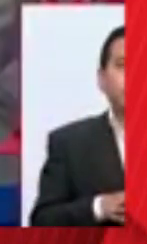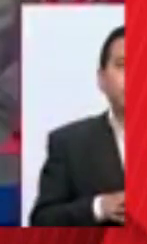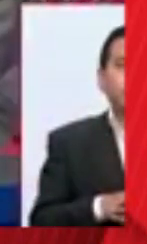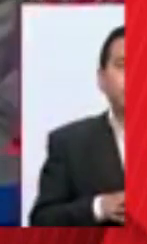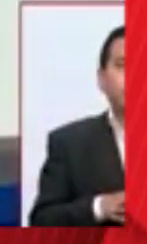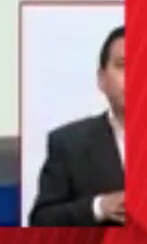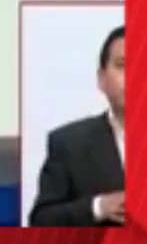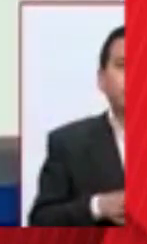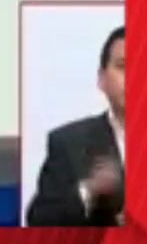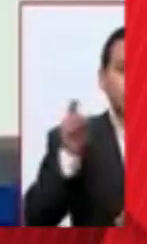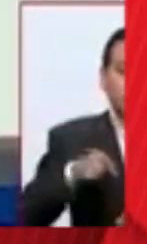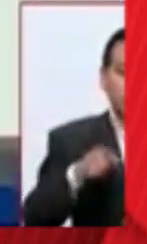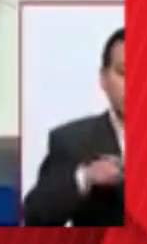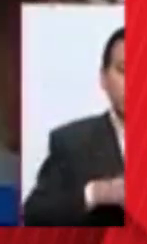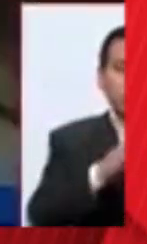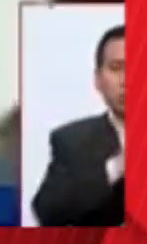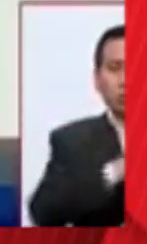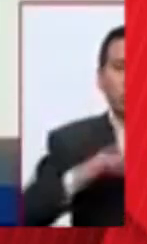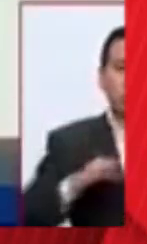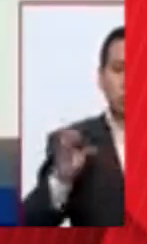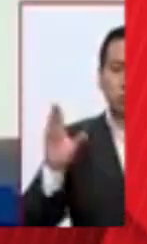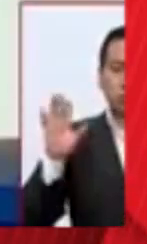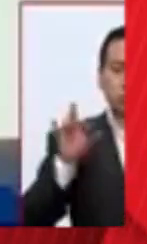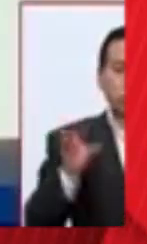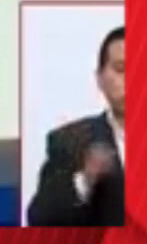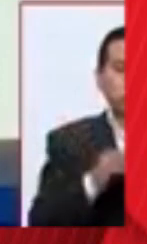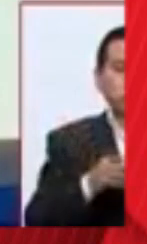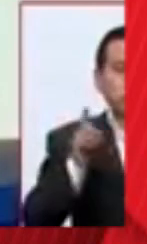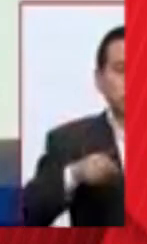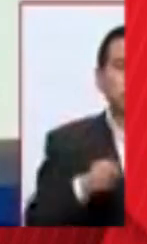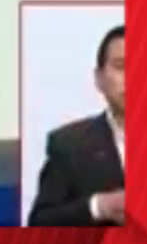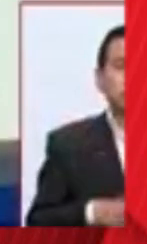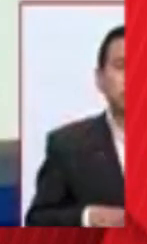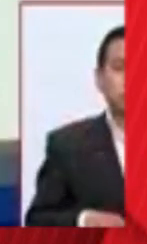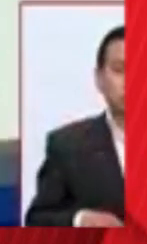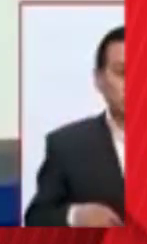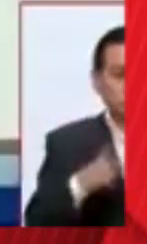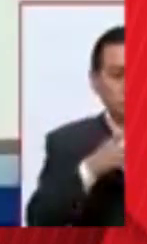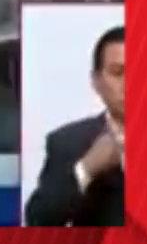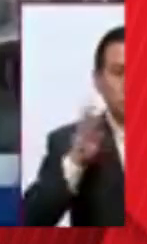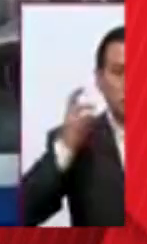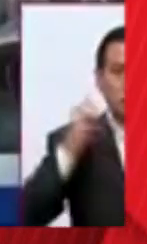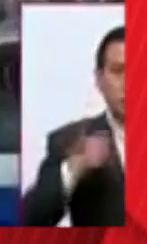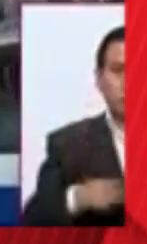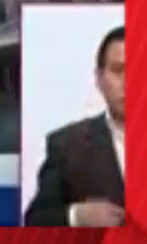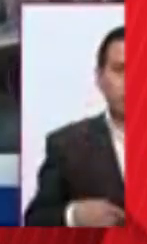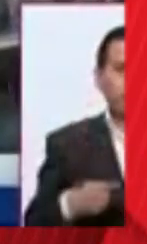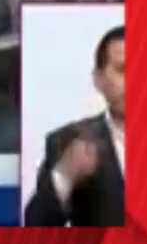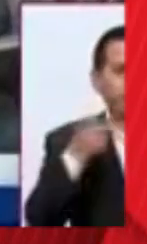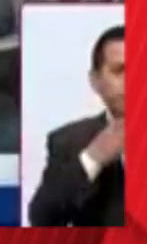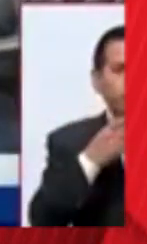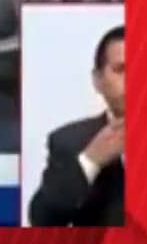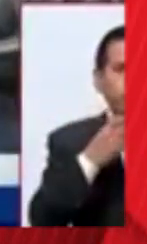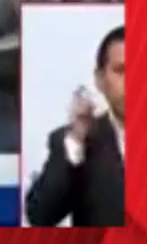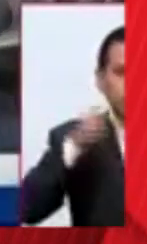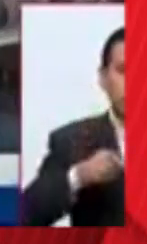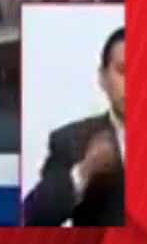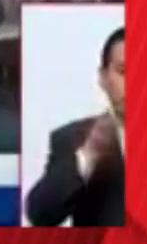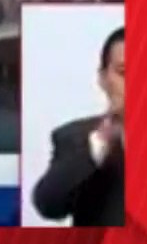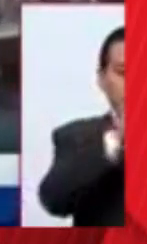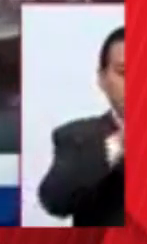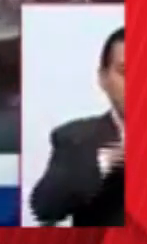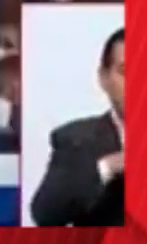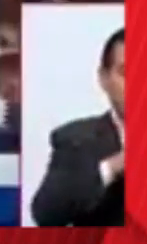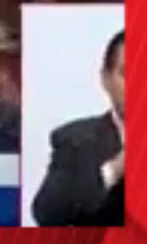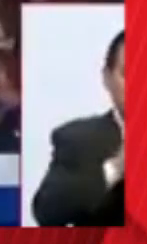teníamos que realizar este congreso orgánico. Primer tema, para adecuar nuestro estatuto a